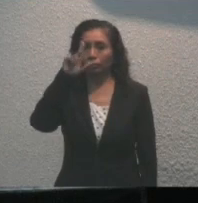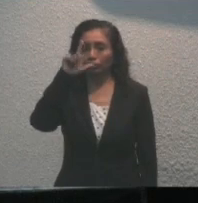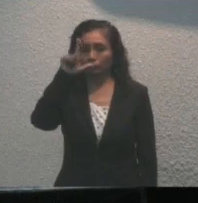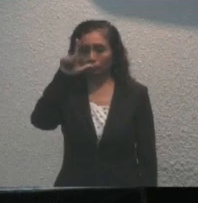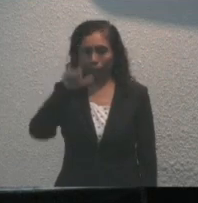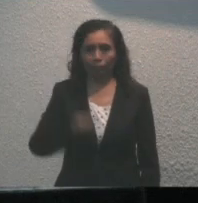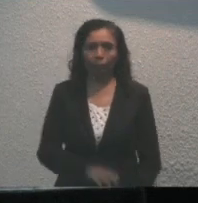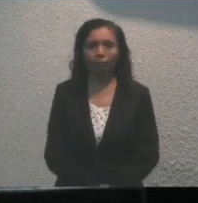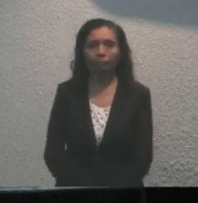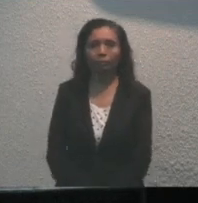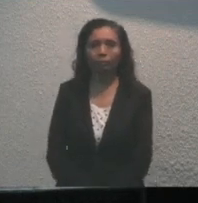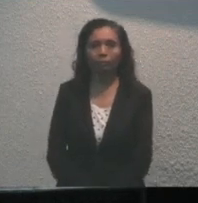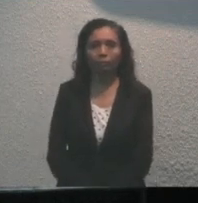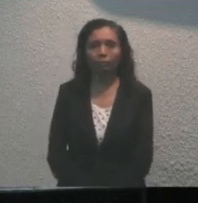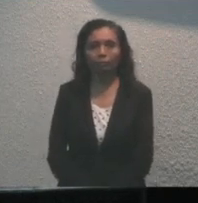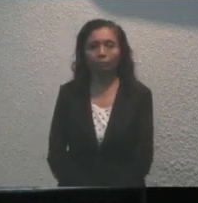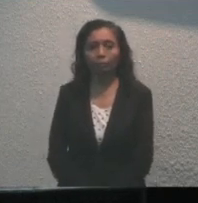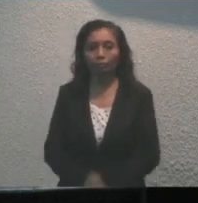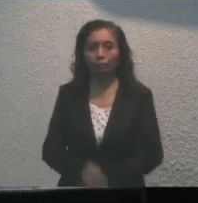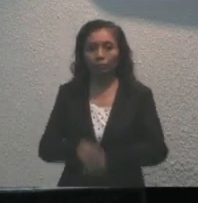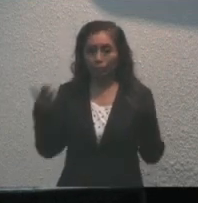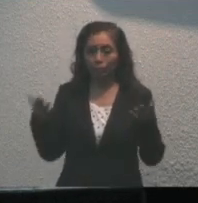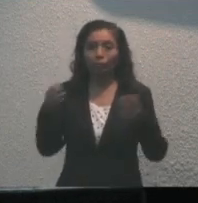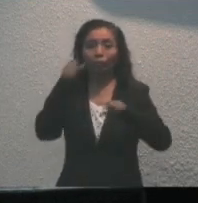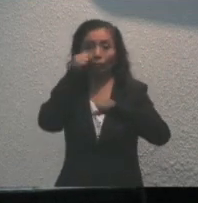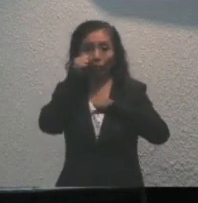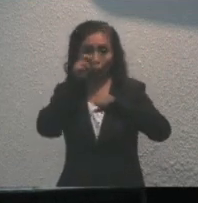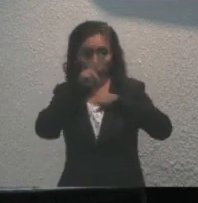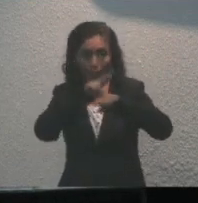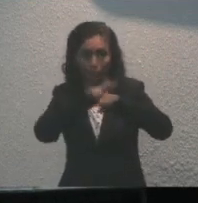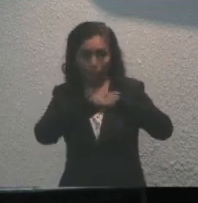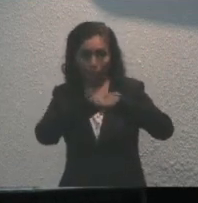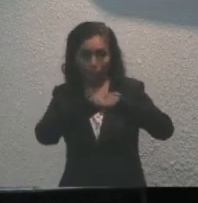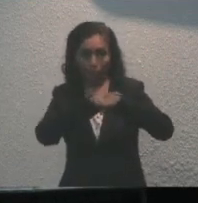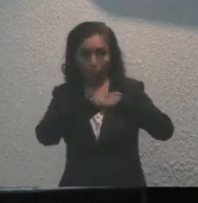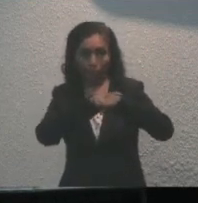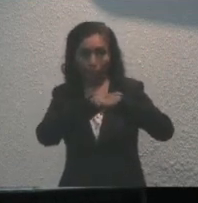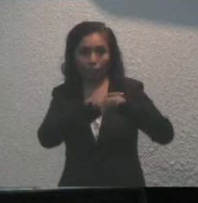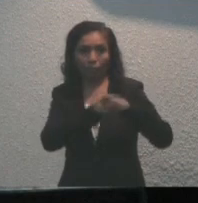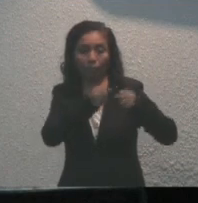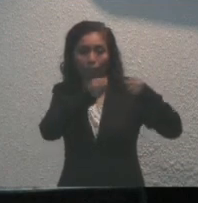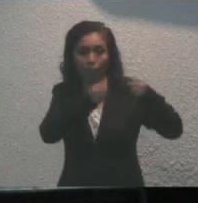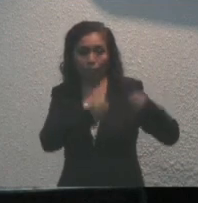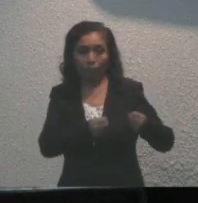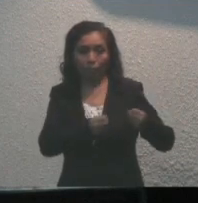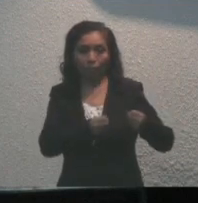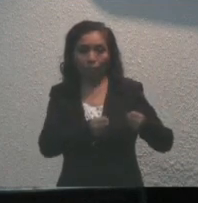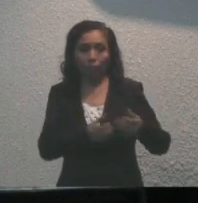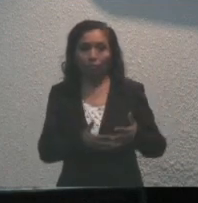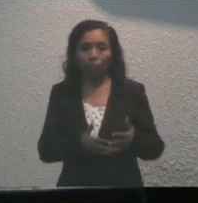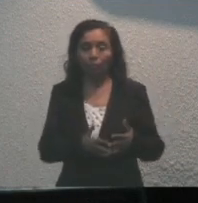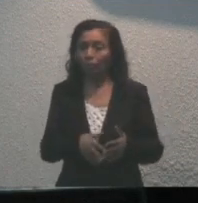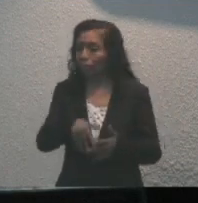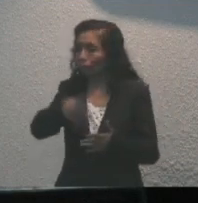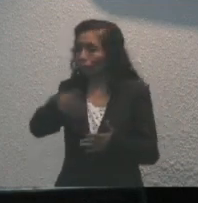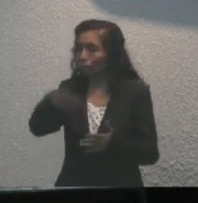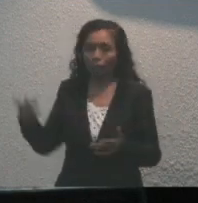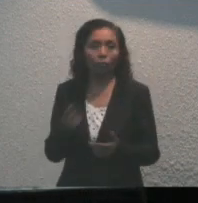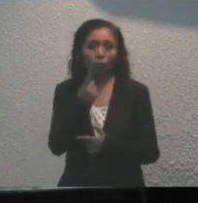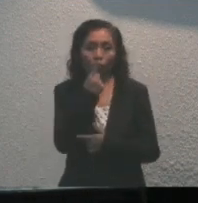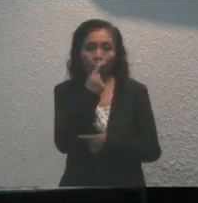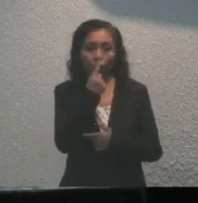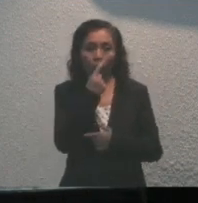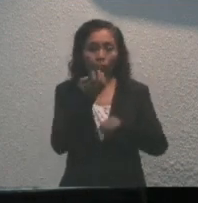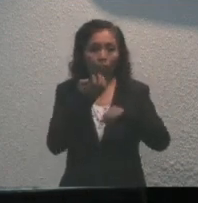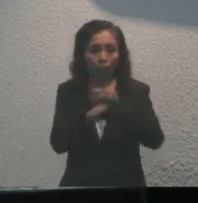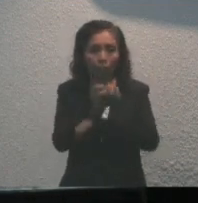González. En nombre de la Secretaría de la Seguridad Pública, de las y de los policías del estado